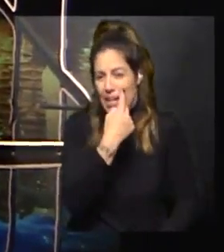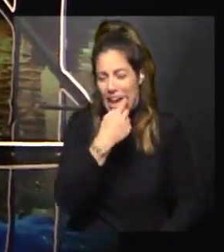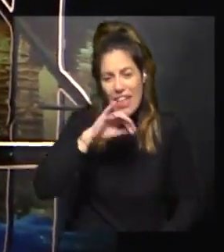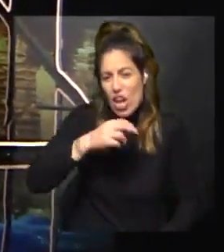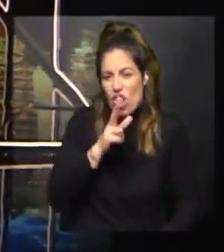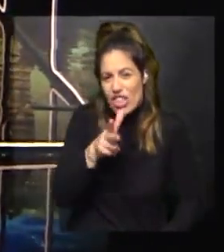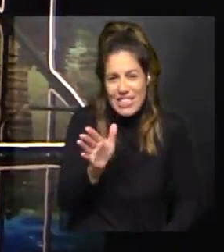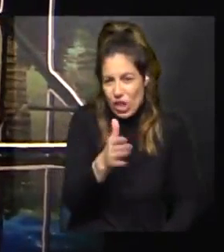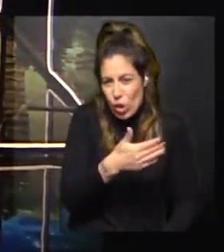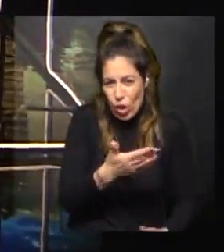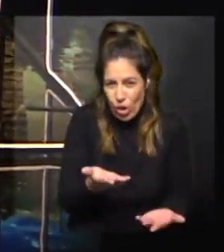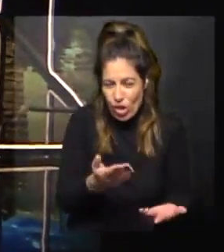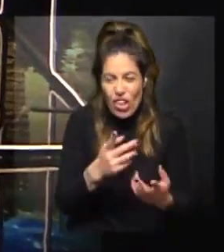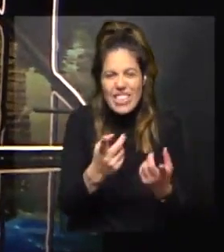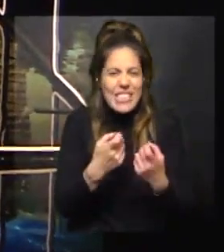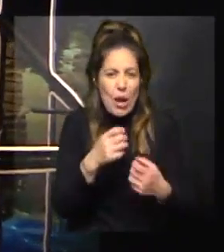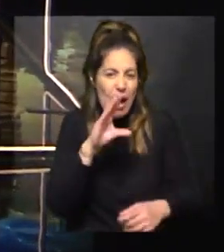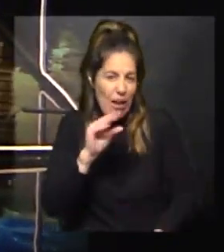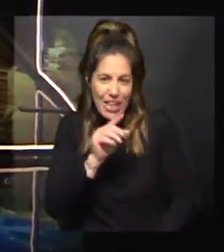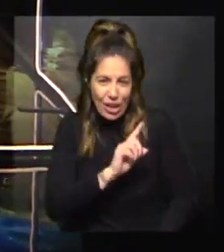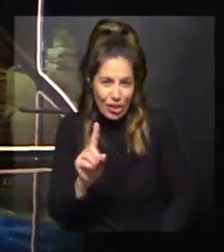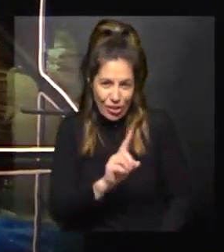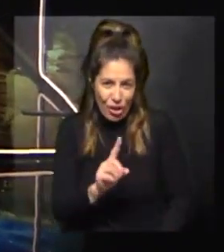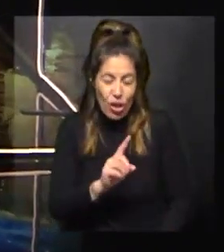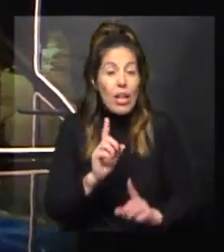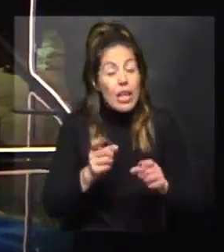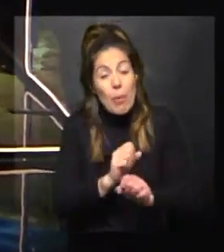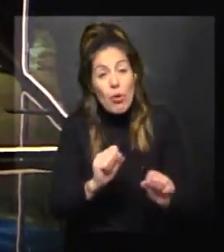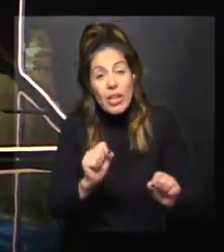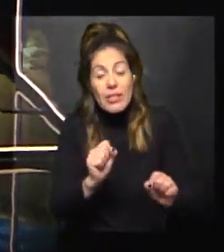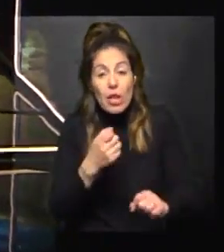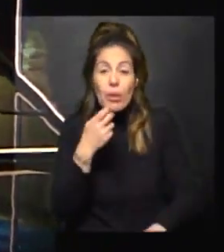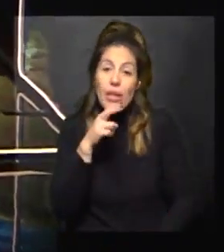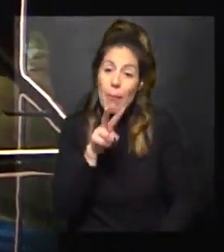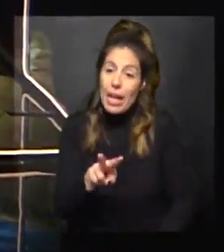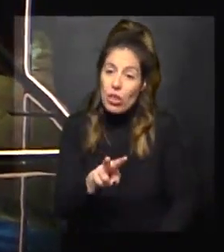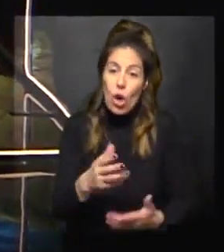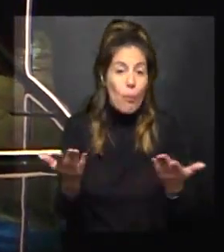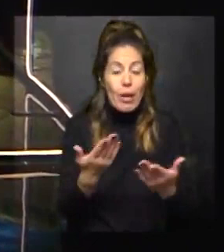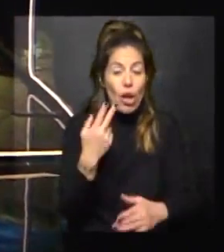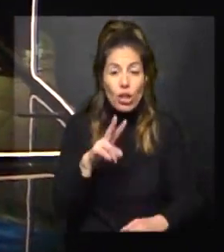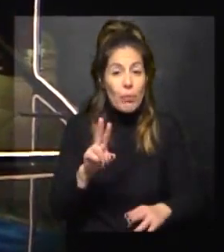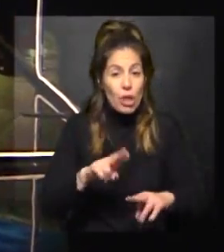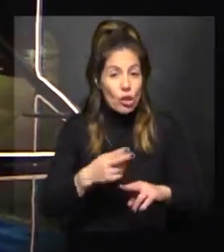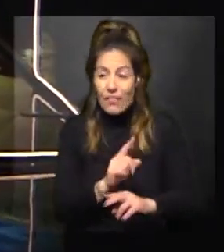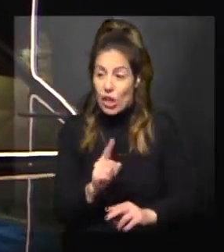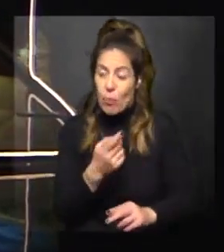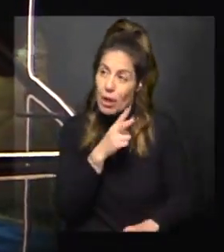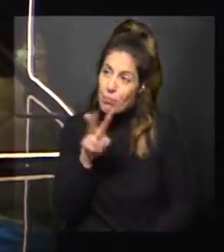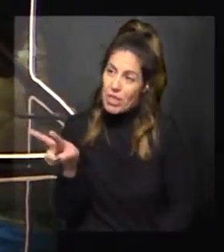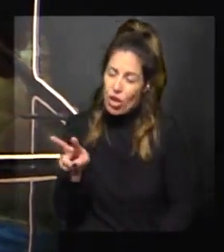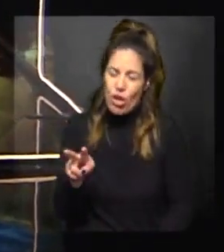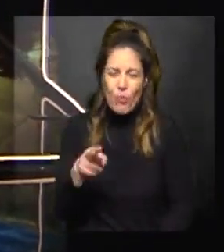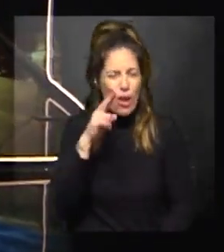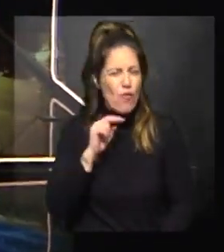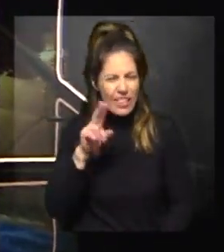todo ojo también podía interpretarse como te estaba mirando y ahora no te miro más porque miro en otra dirección o sea una falta de